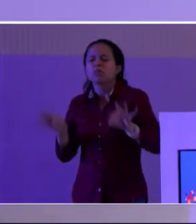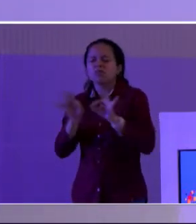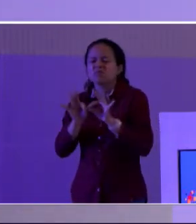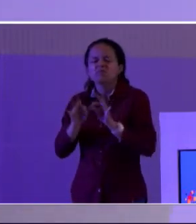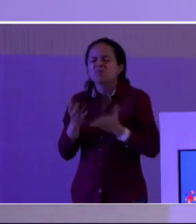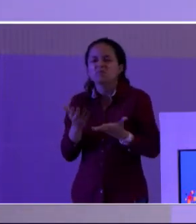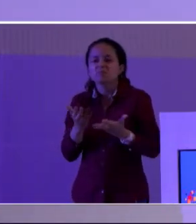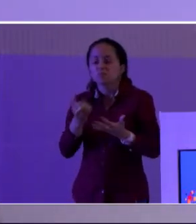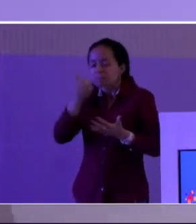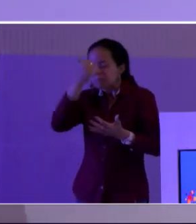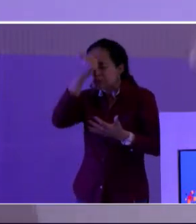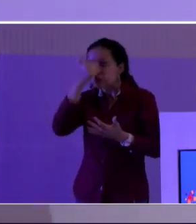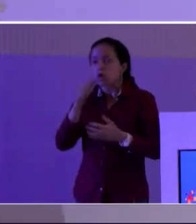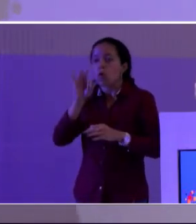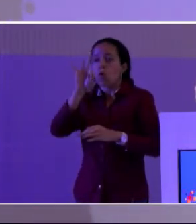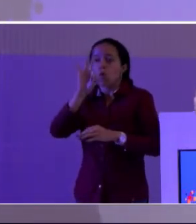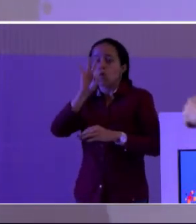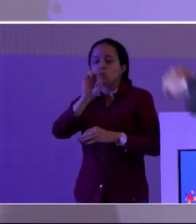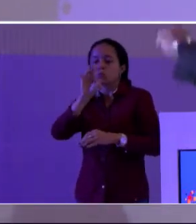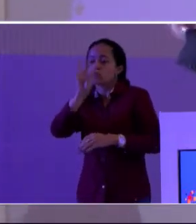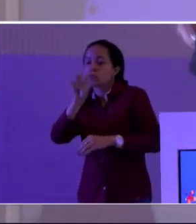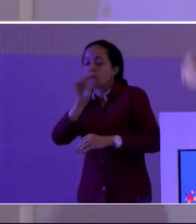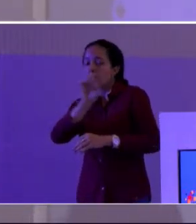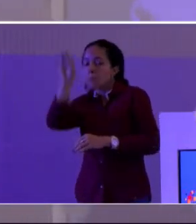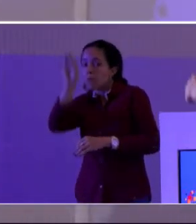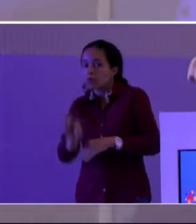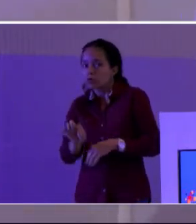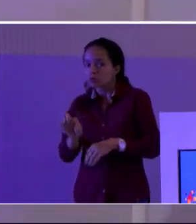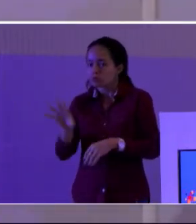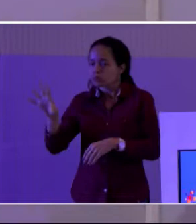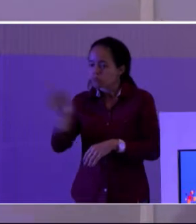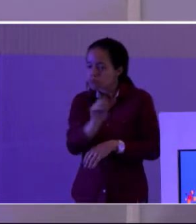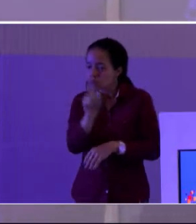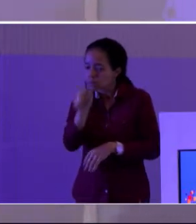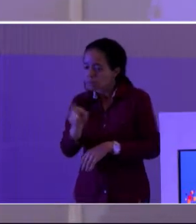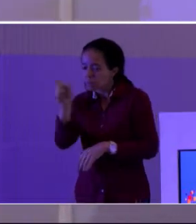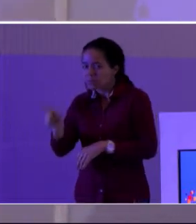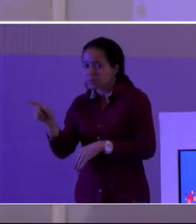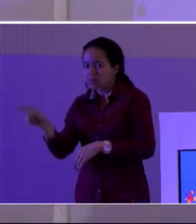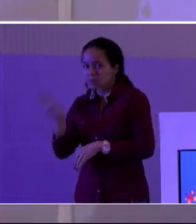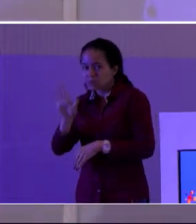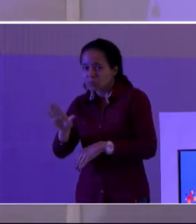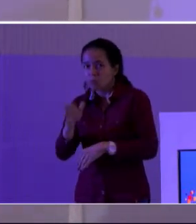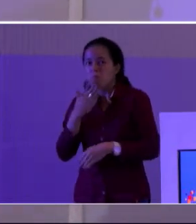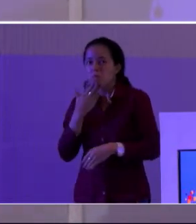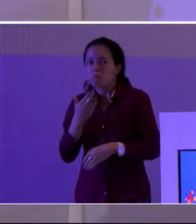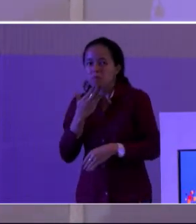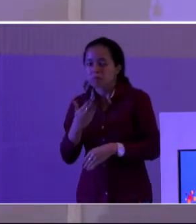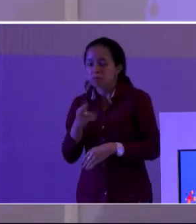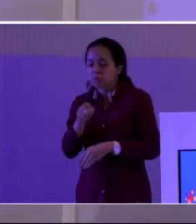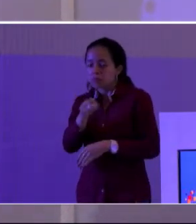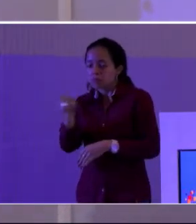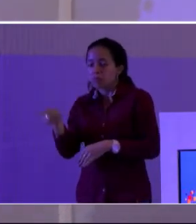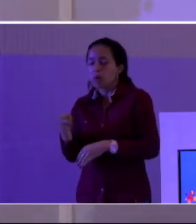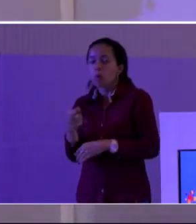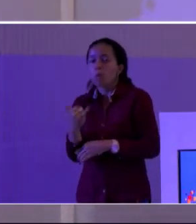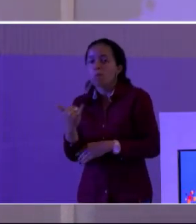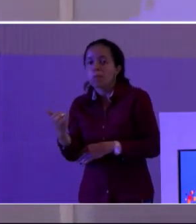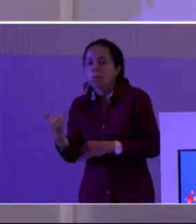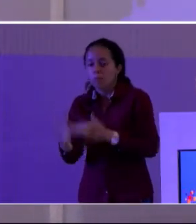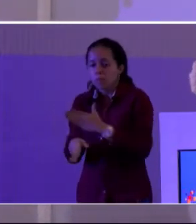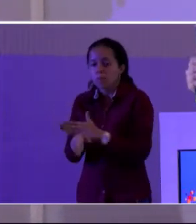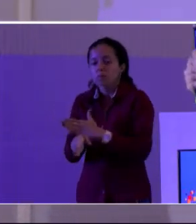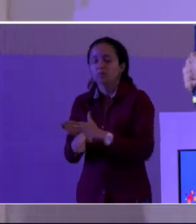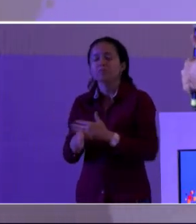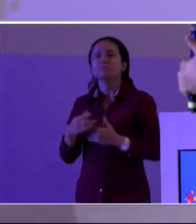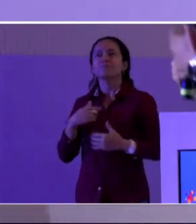que el 89% de los beneficiarios y participantes de este proceso se encuentran con un